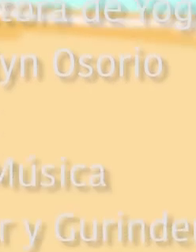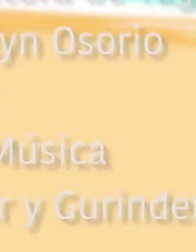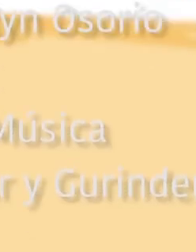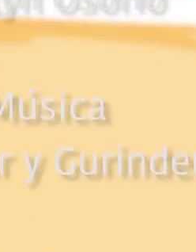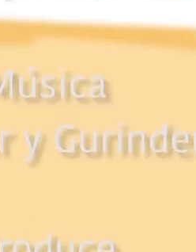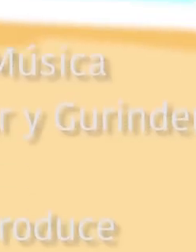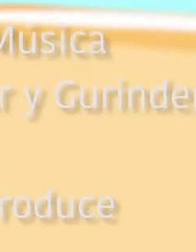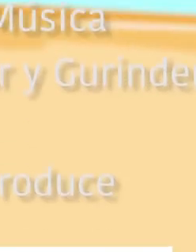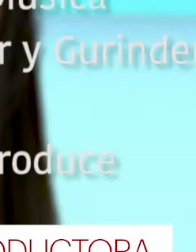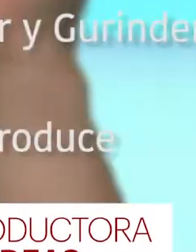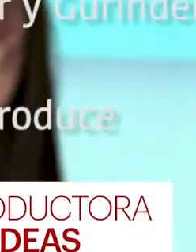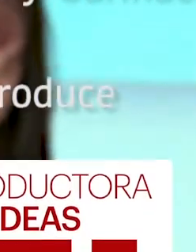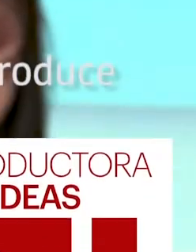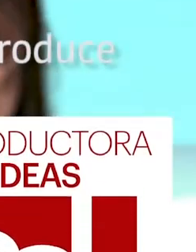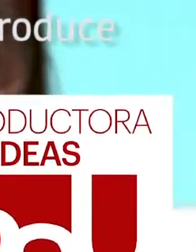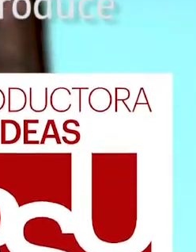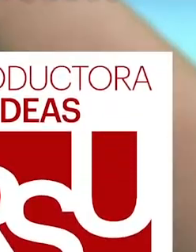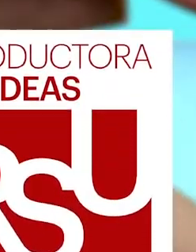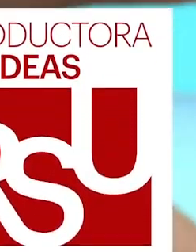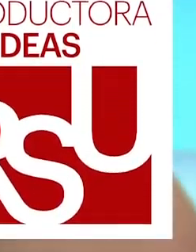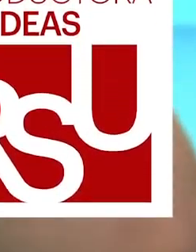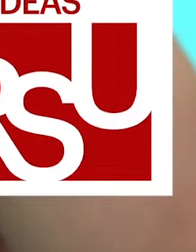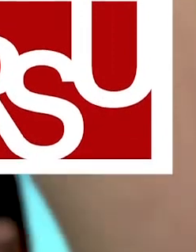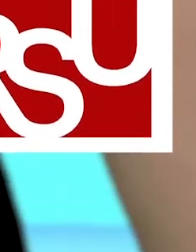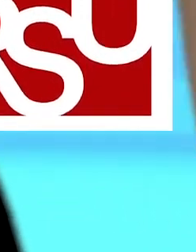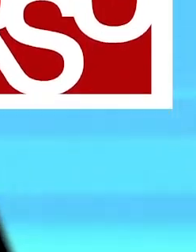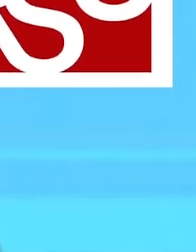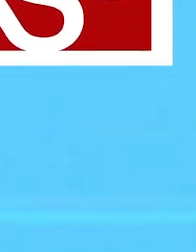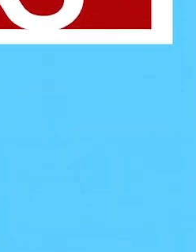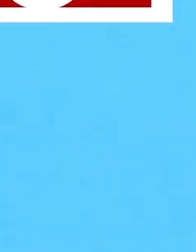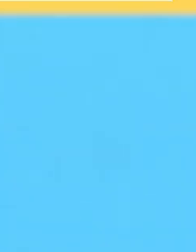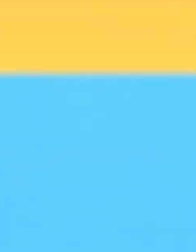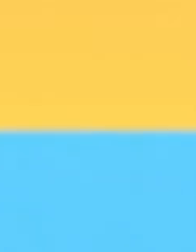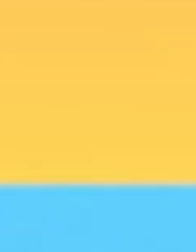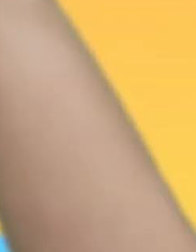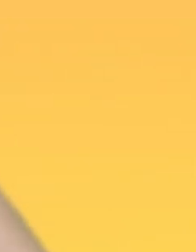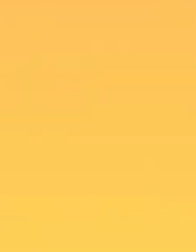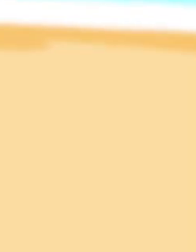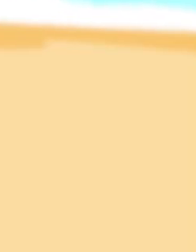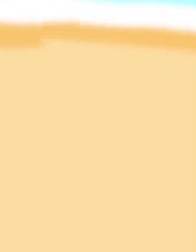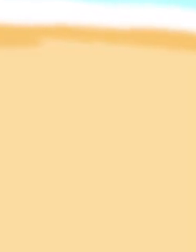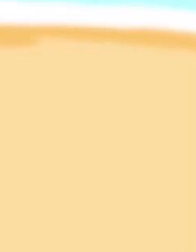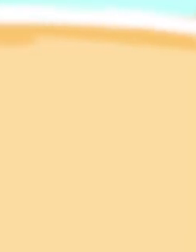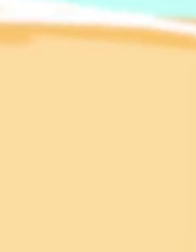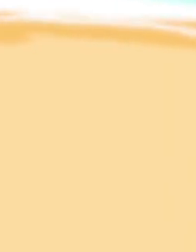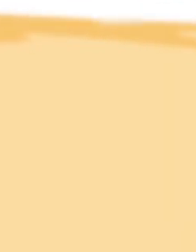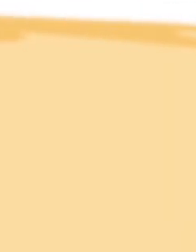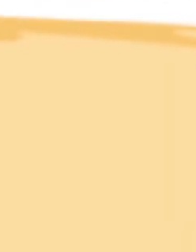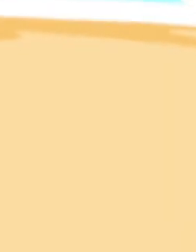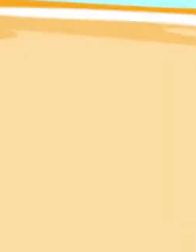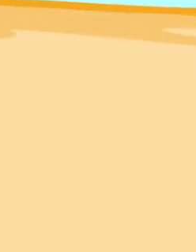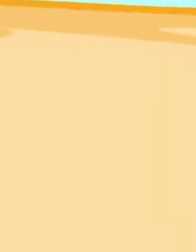Kundalini, Mata Shakti, Shakti, Namo Namo.